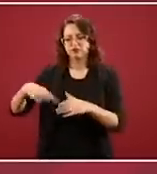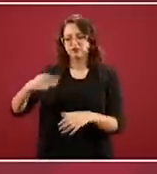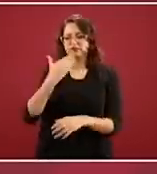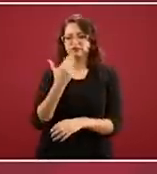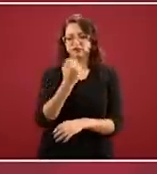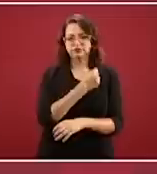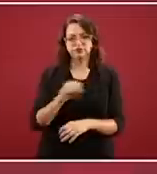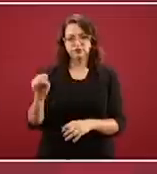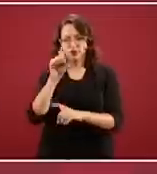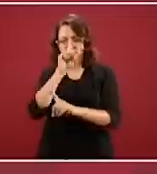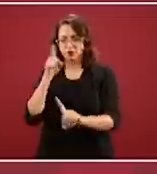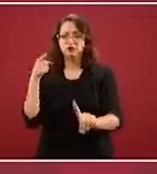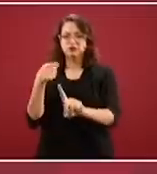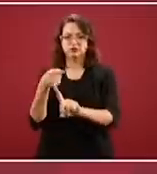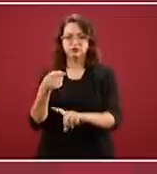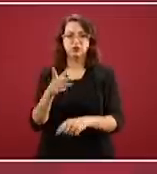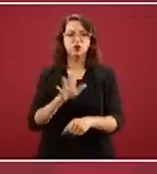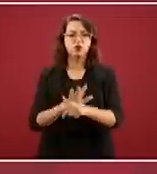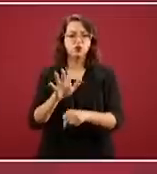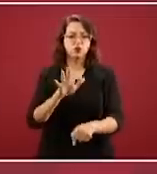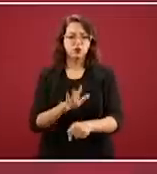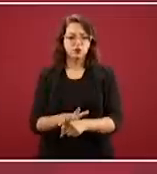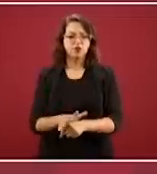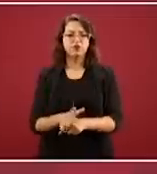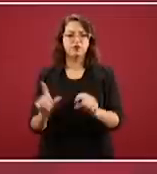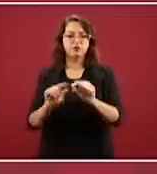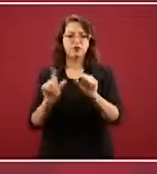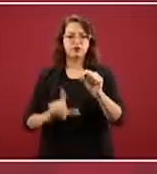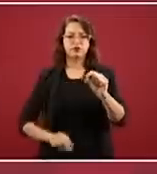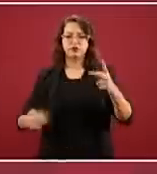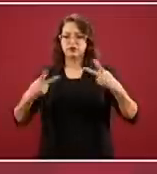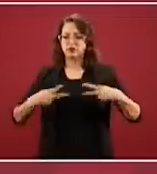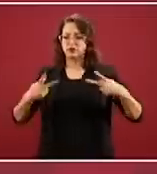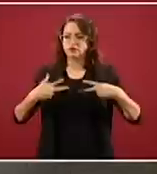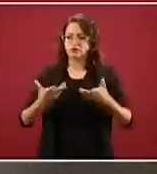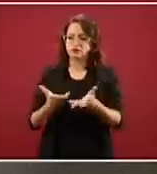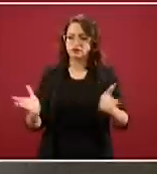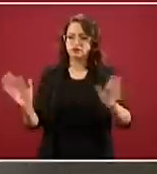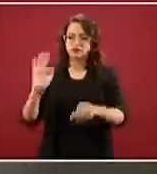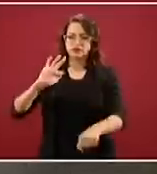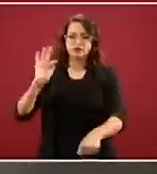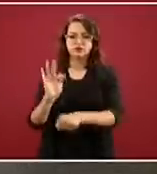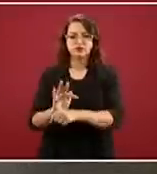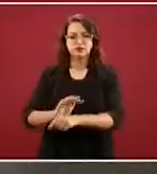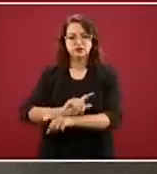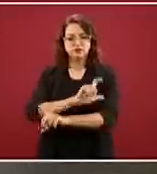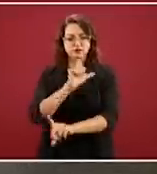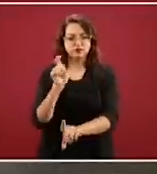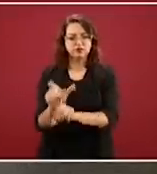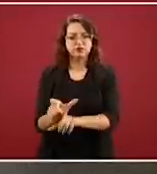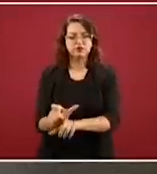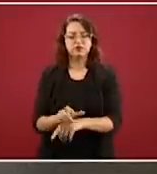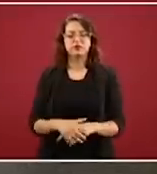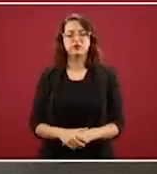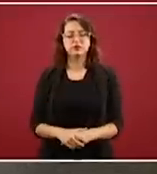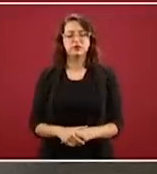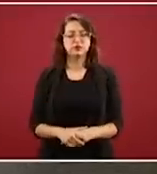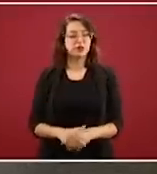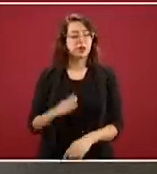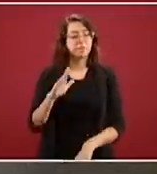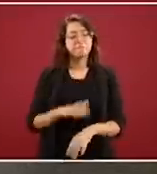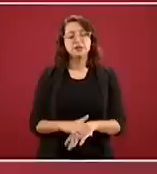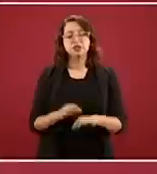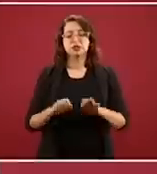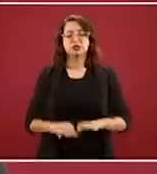el propósito de garantizar la seguridad pública. Y yo creo que la ventaja mayor que